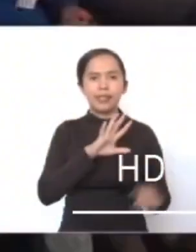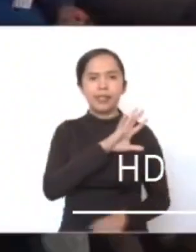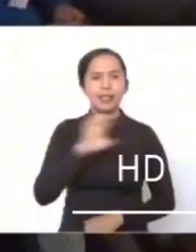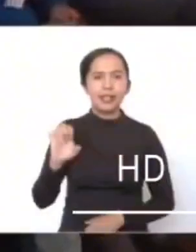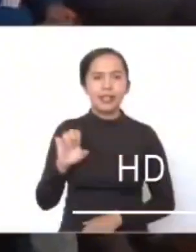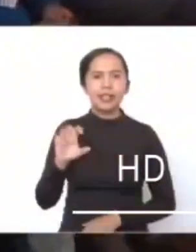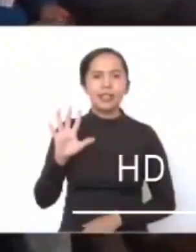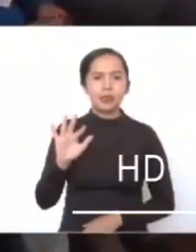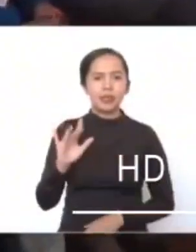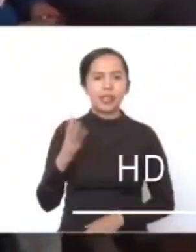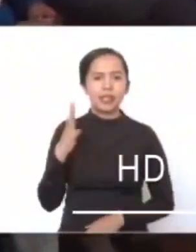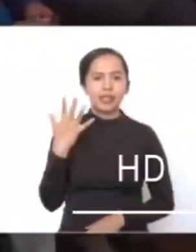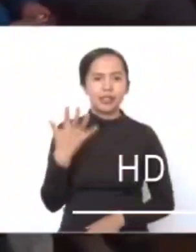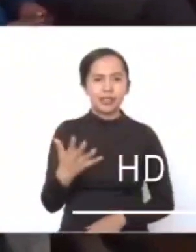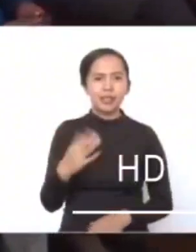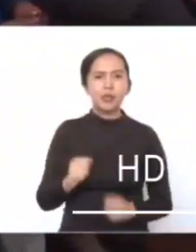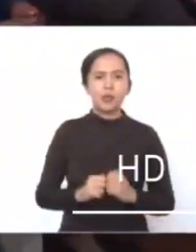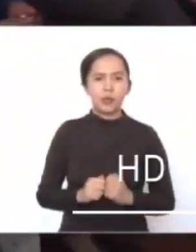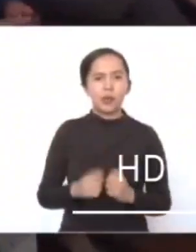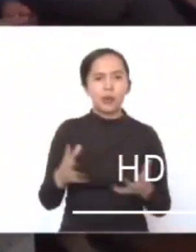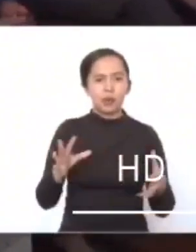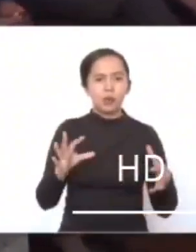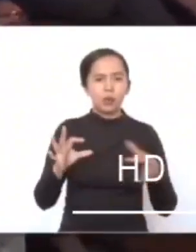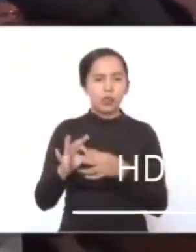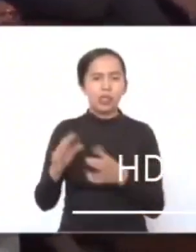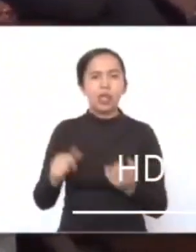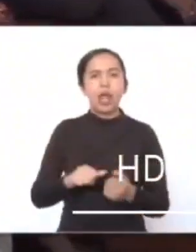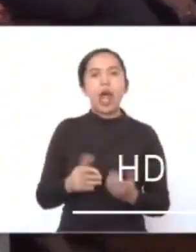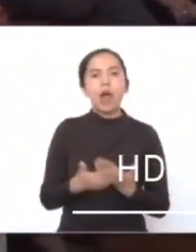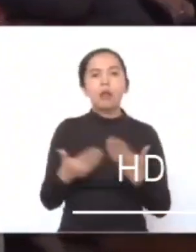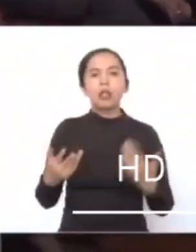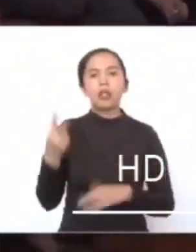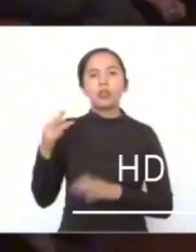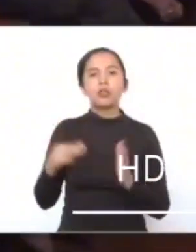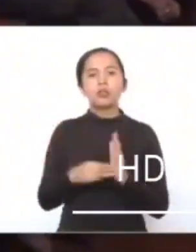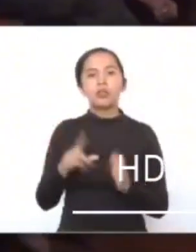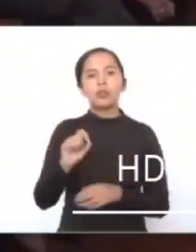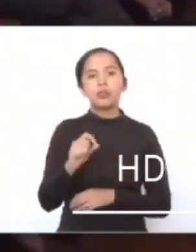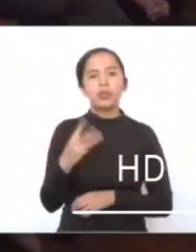1,555 vinculaciones y en 2023,